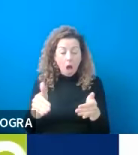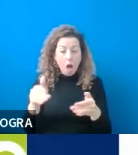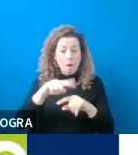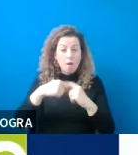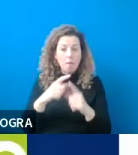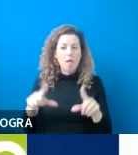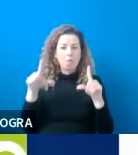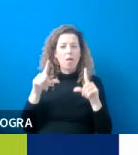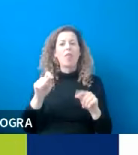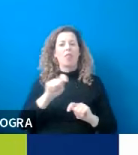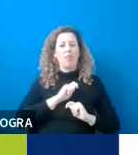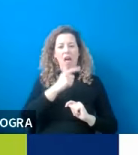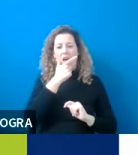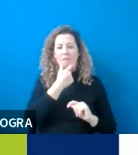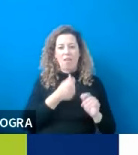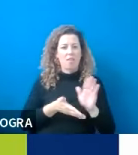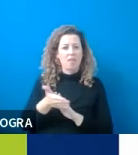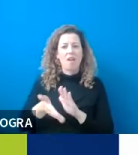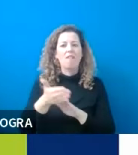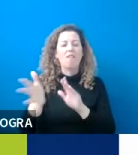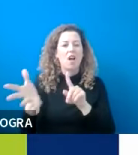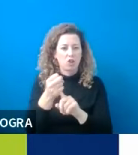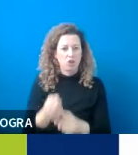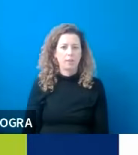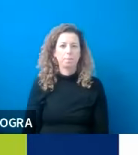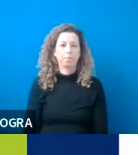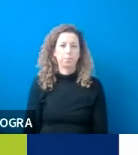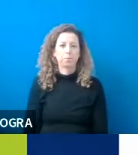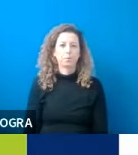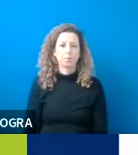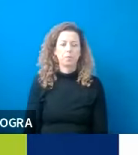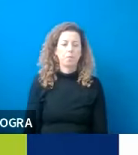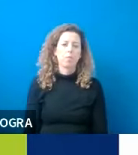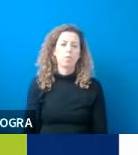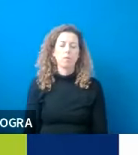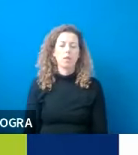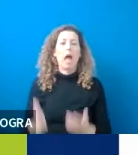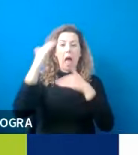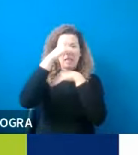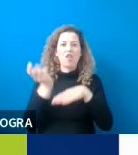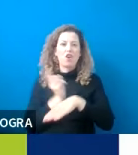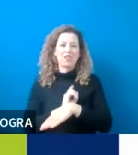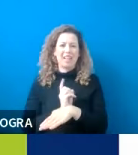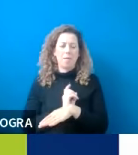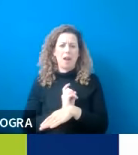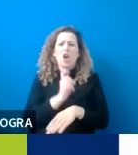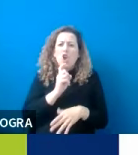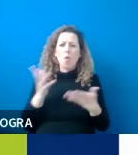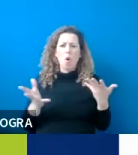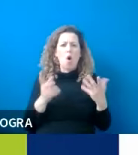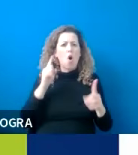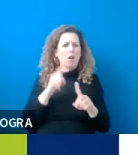acercando a esa mejora. La atención temprana pues cómo hacemos nosotros para